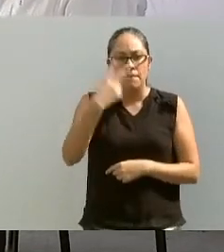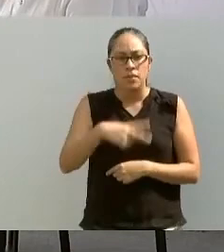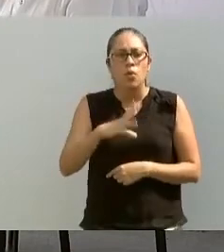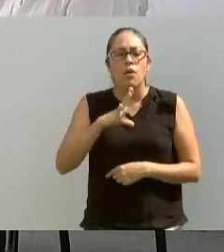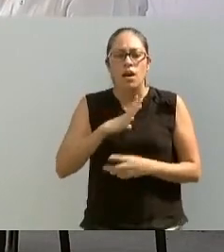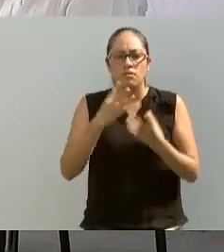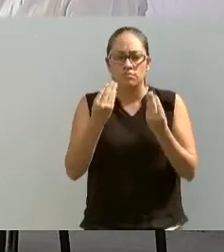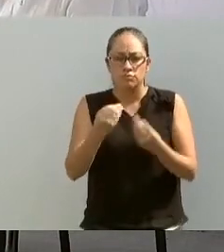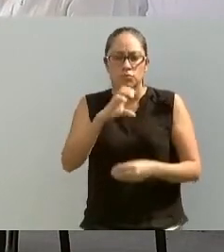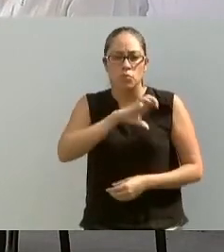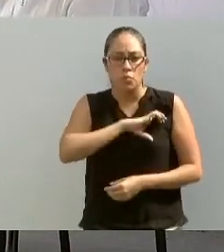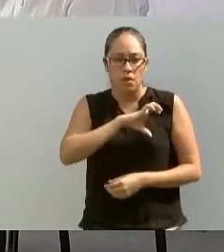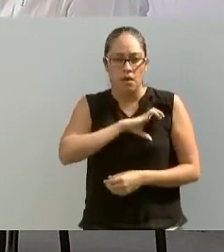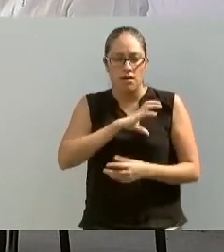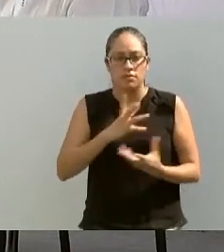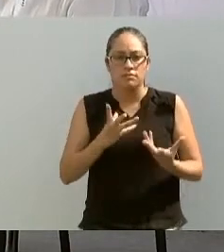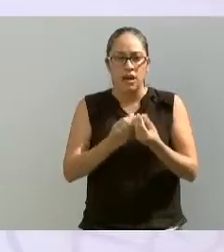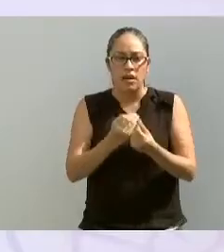solidaridad.